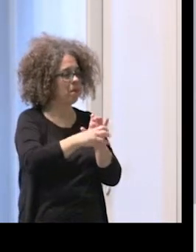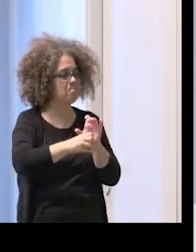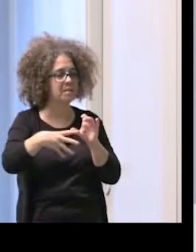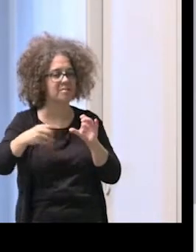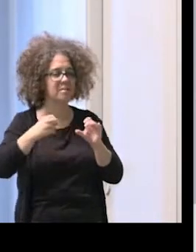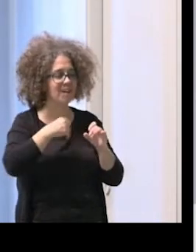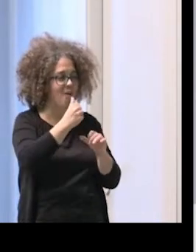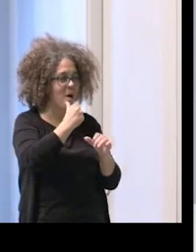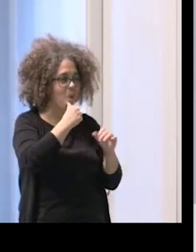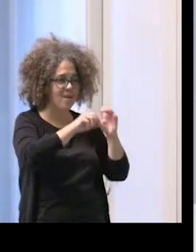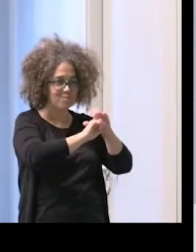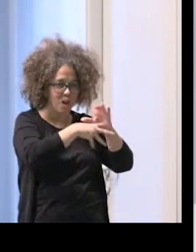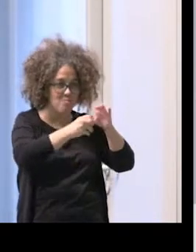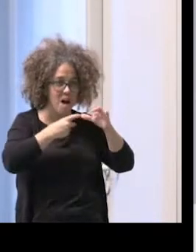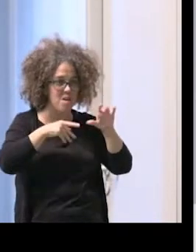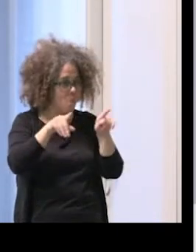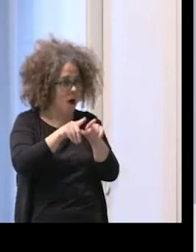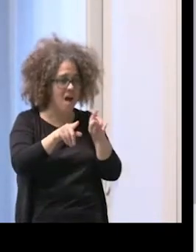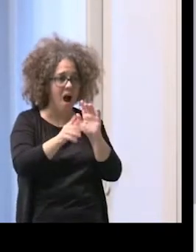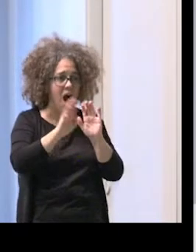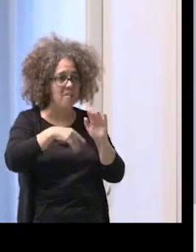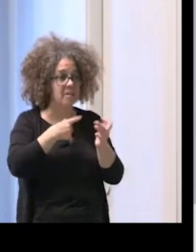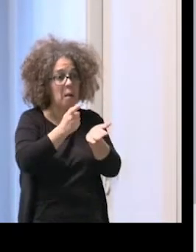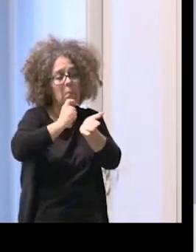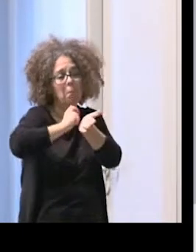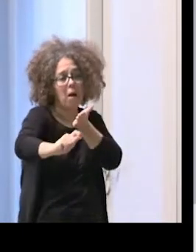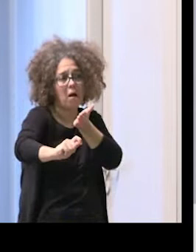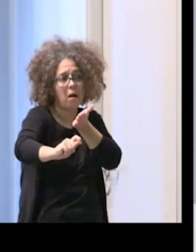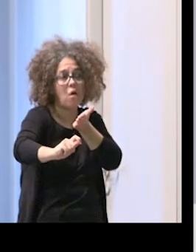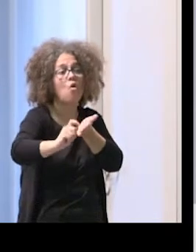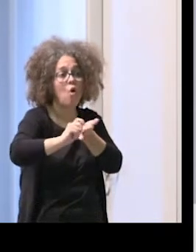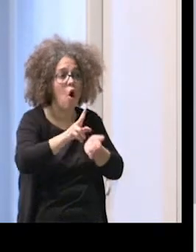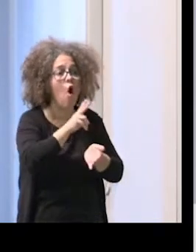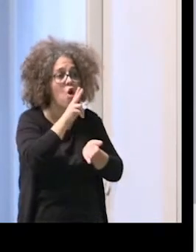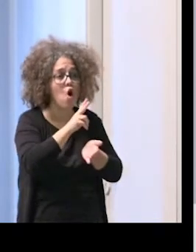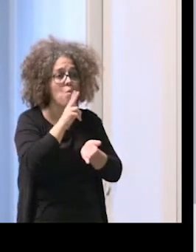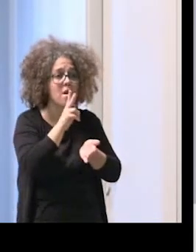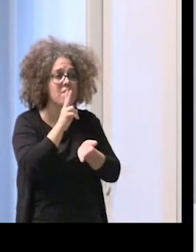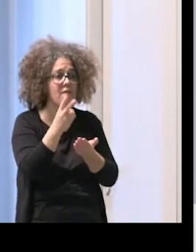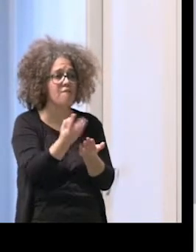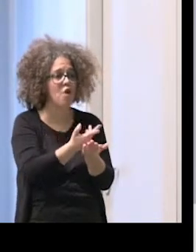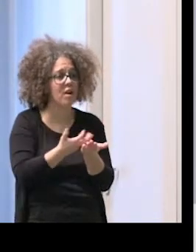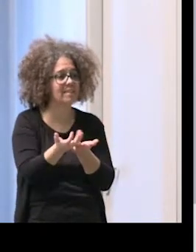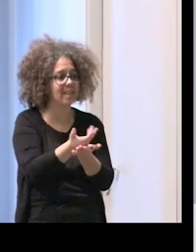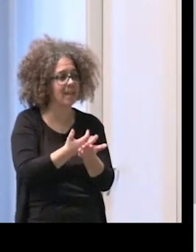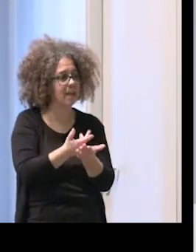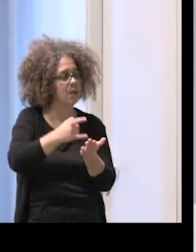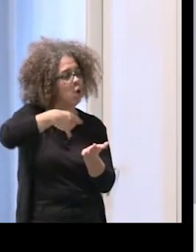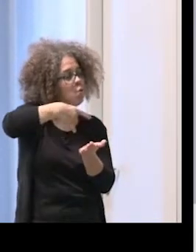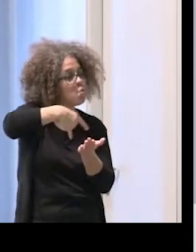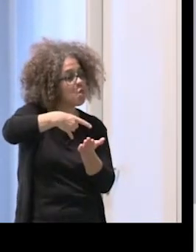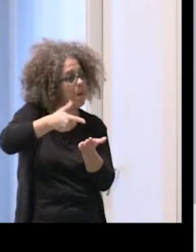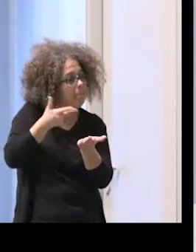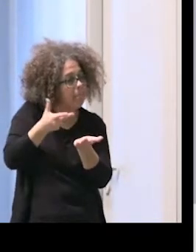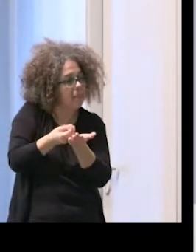acuarios, lo que se llama en inglés el Green Fluorescent Protein, que cuando uno la estimula con luz ultravioleta produce